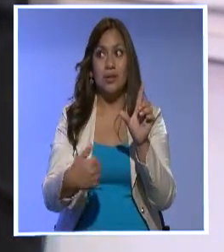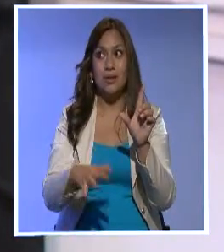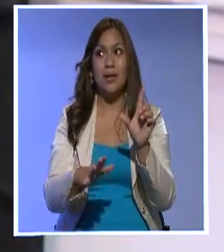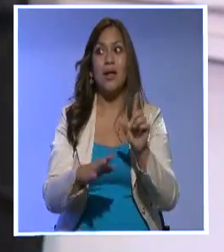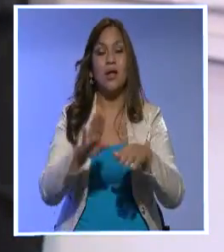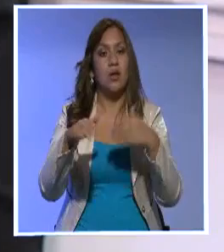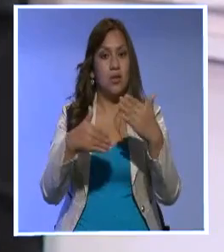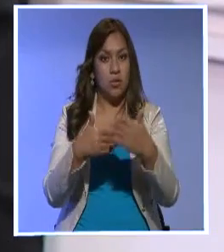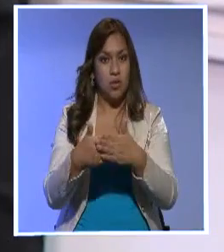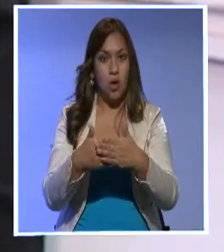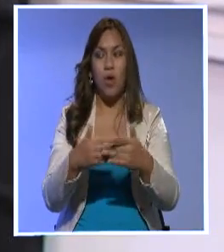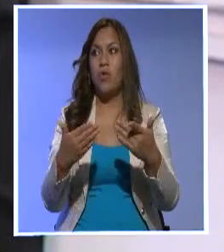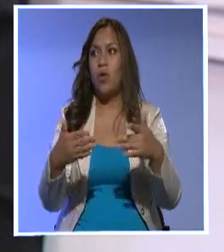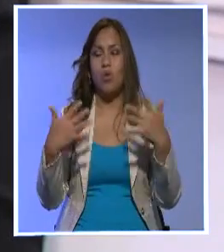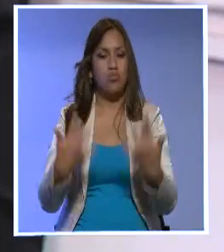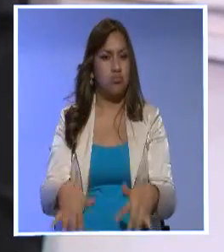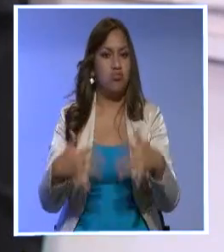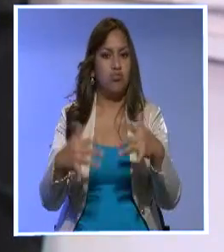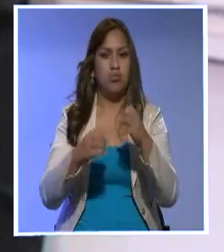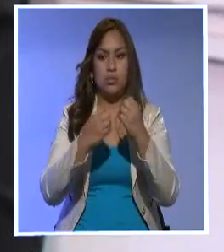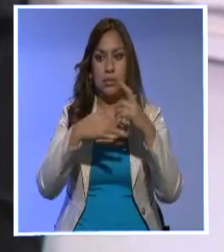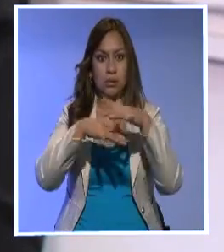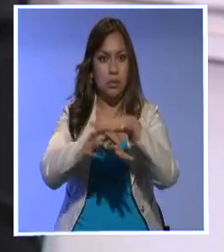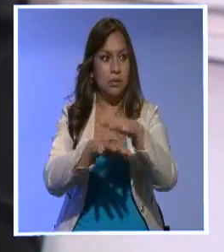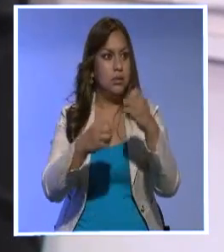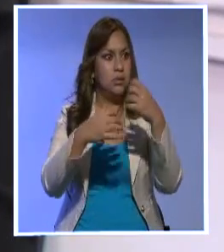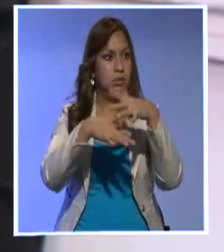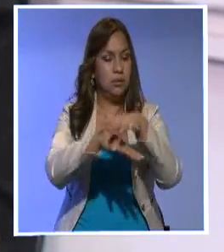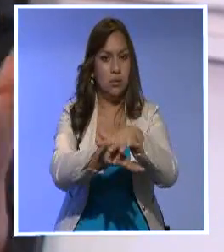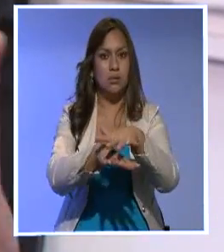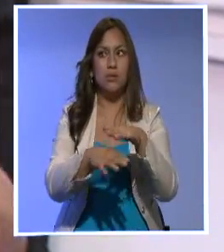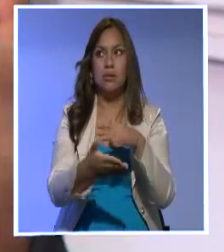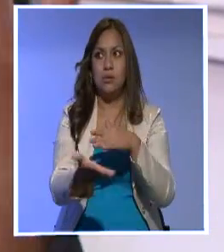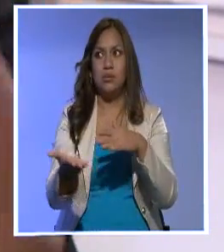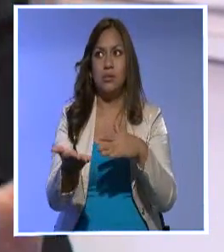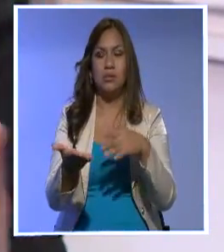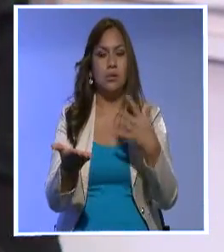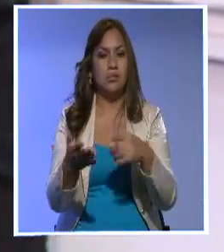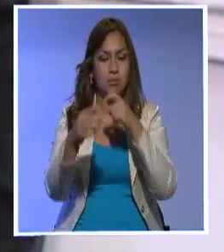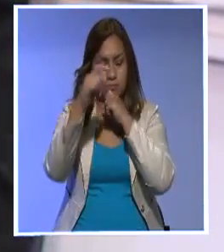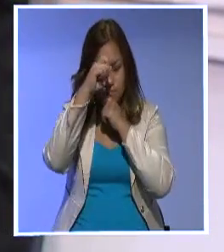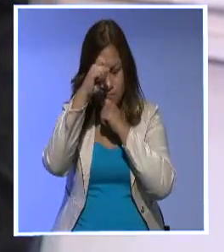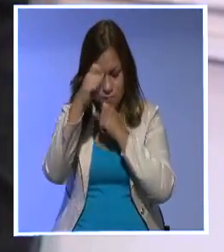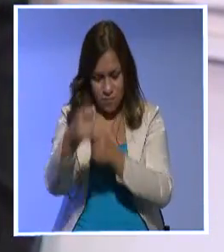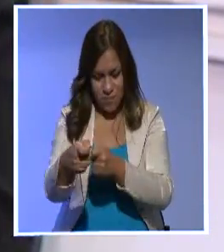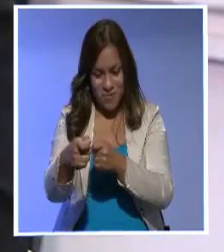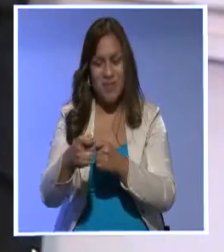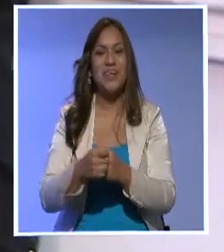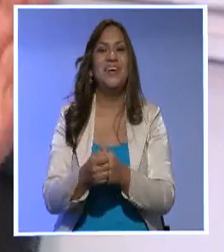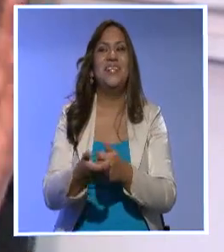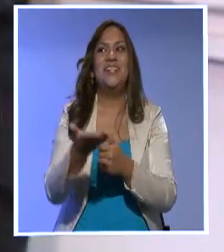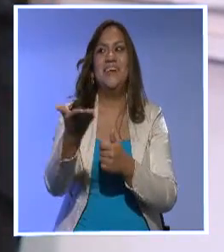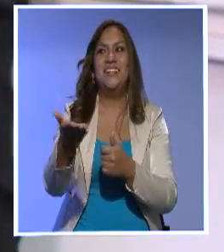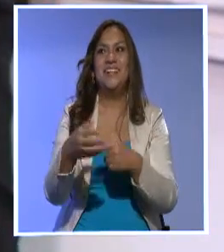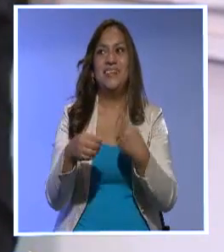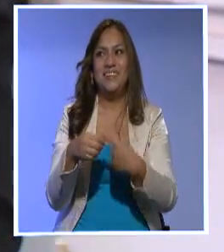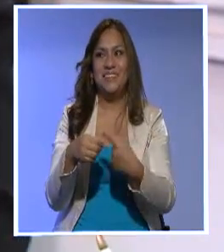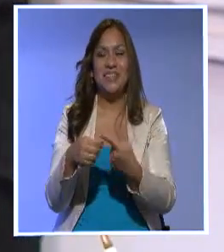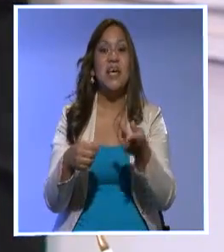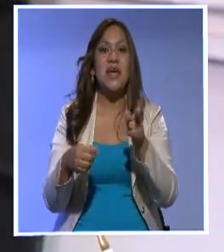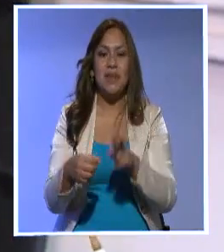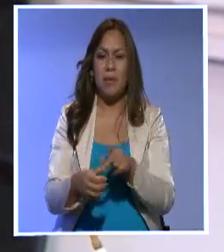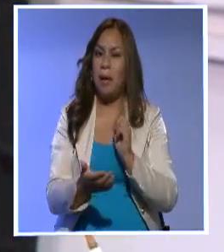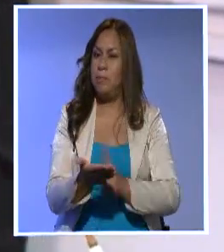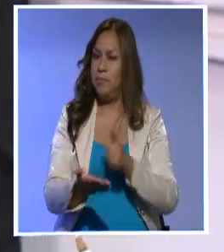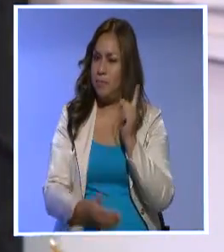toda una serie de eventos de integración con los funcionarios para rendir cuentas y rendir homenaje más bien dicho a quitó y cuentas también ya